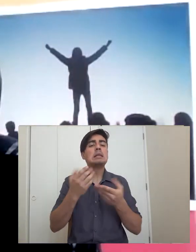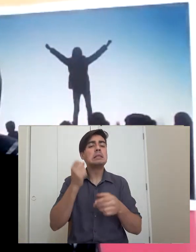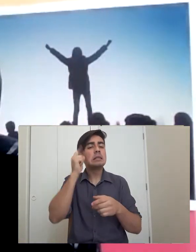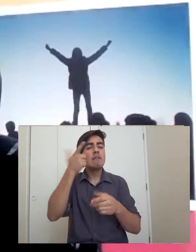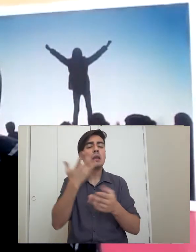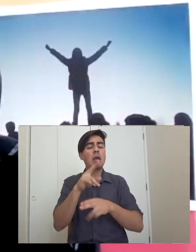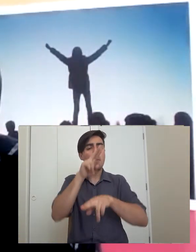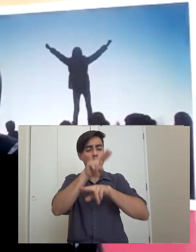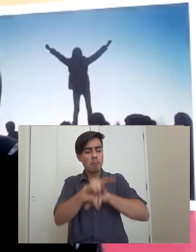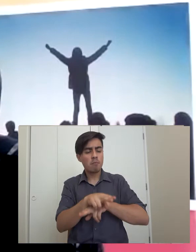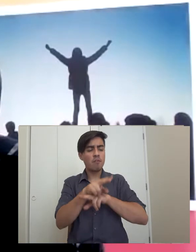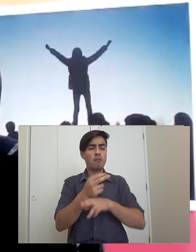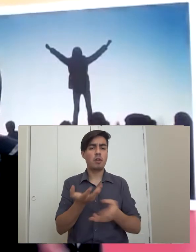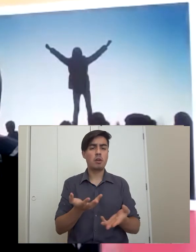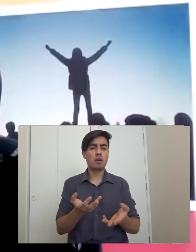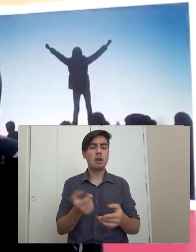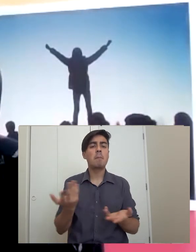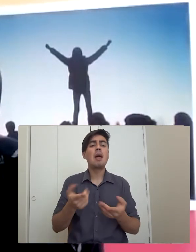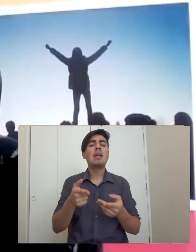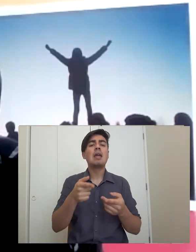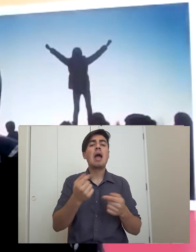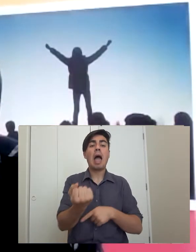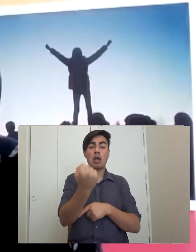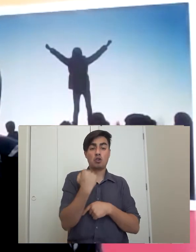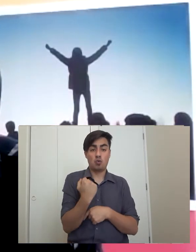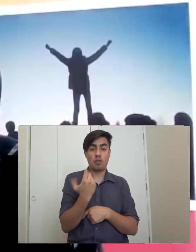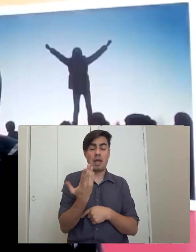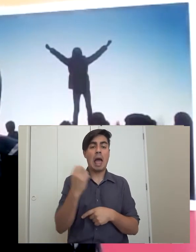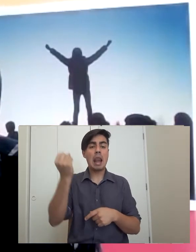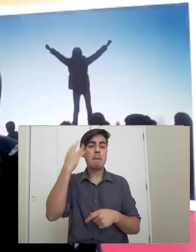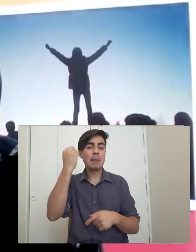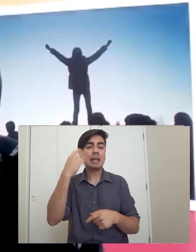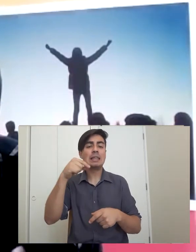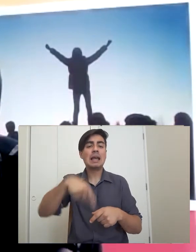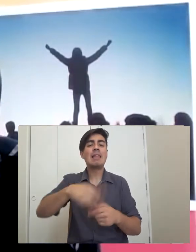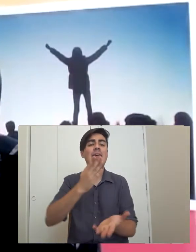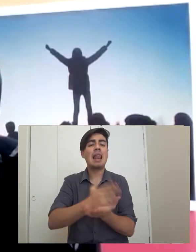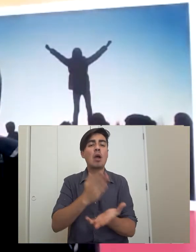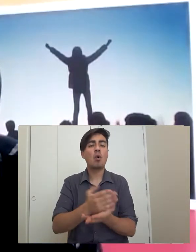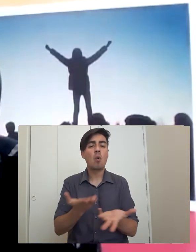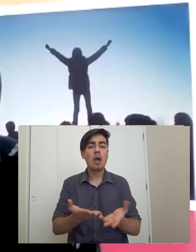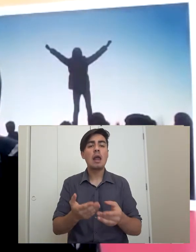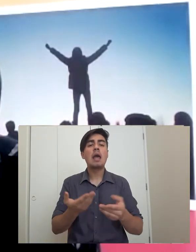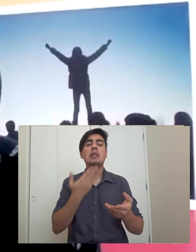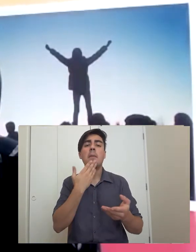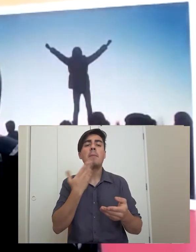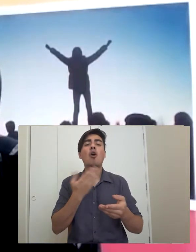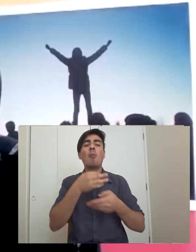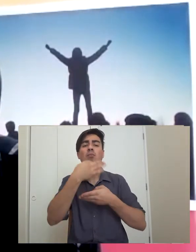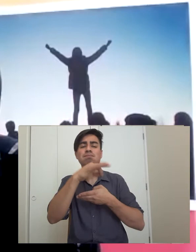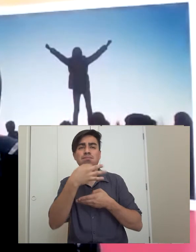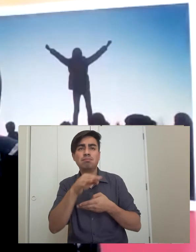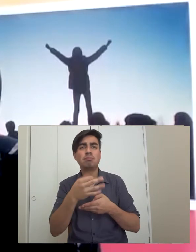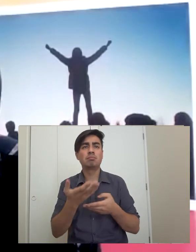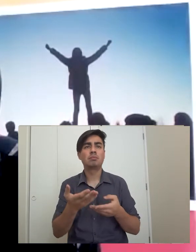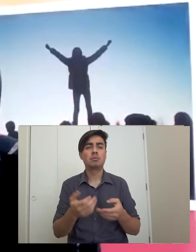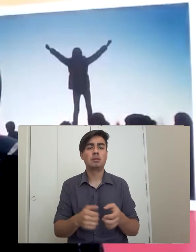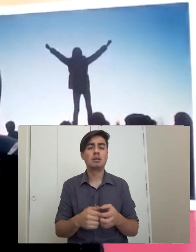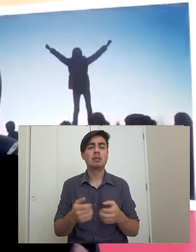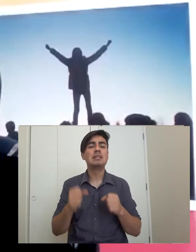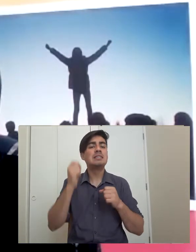ver y que sirven para la práctica escolar y sugerencias de